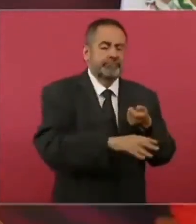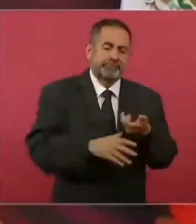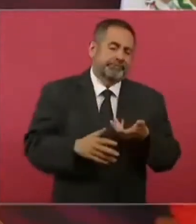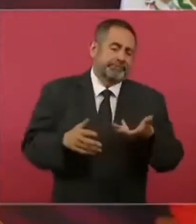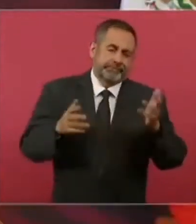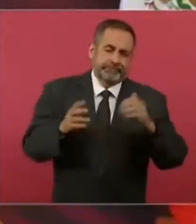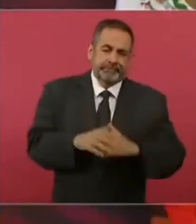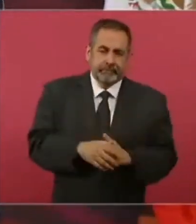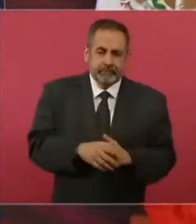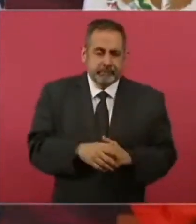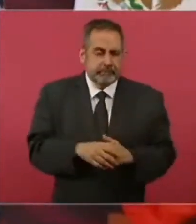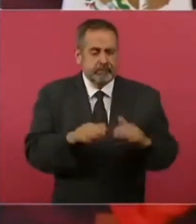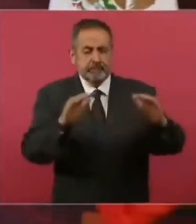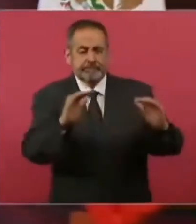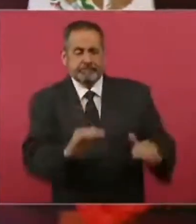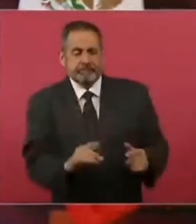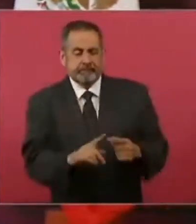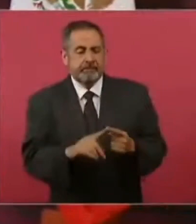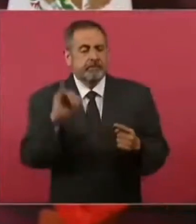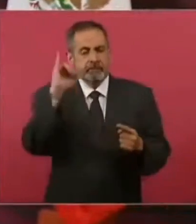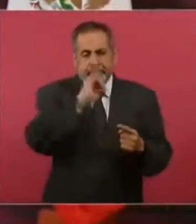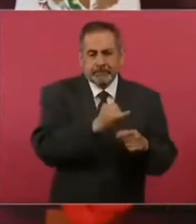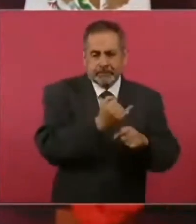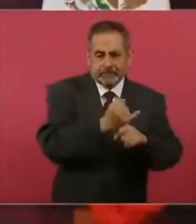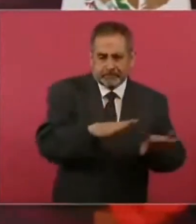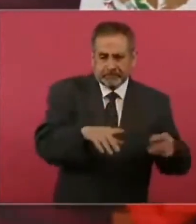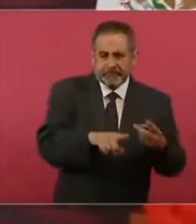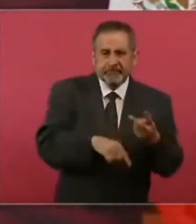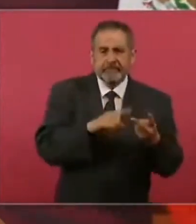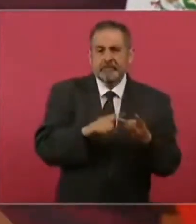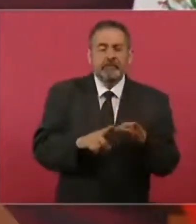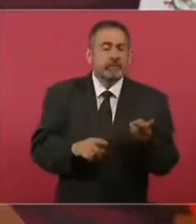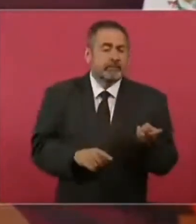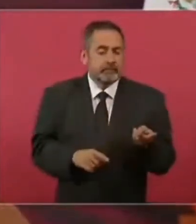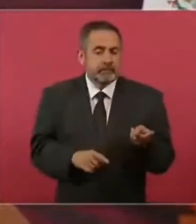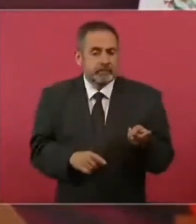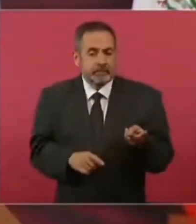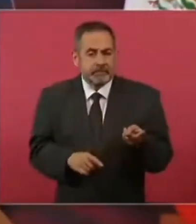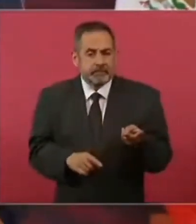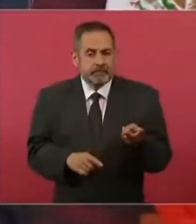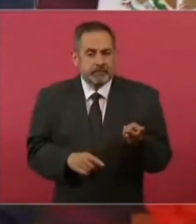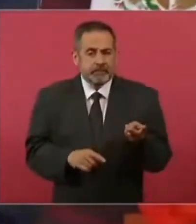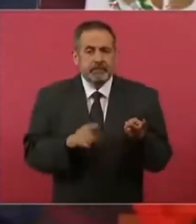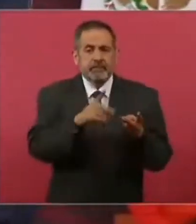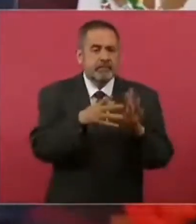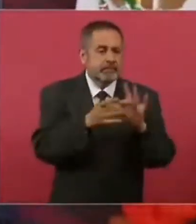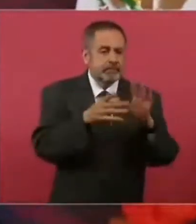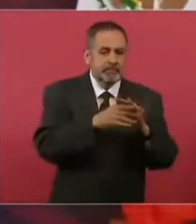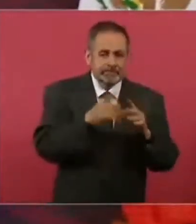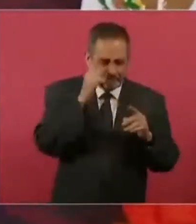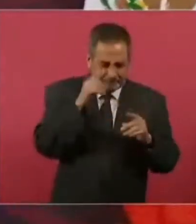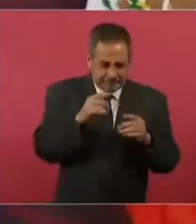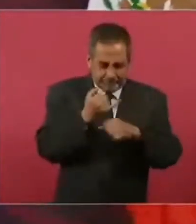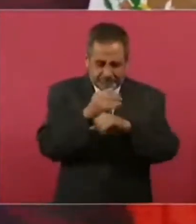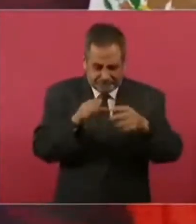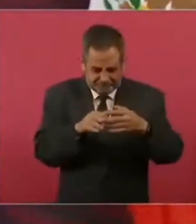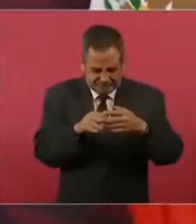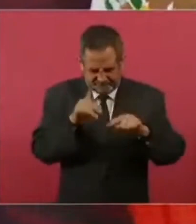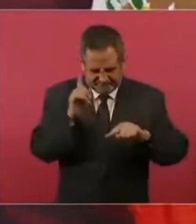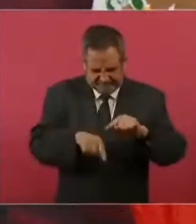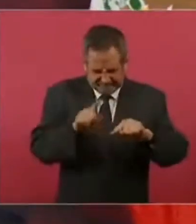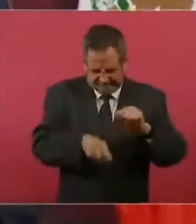donde están los jefes de información que manejan el departamento de corte y confección,